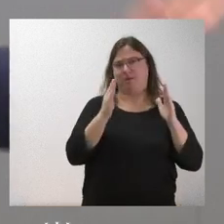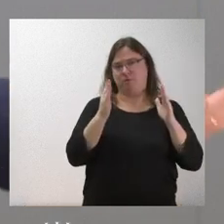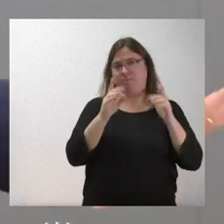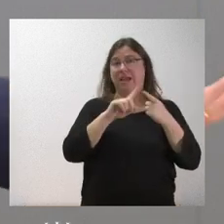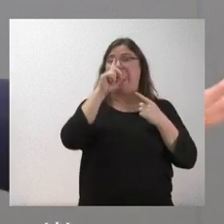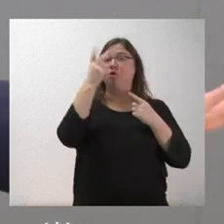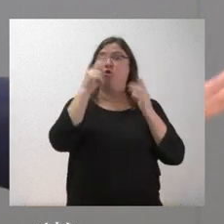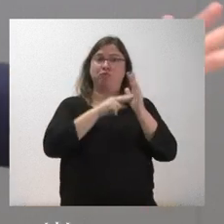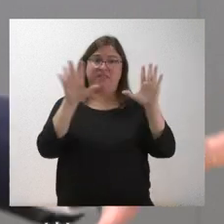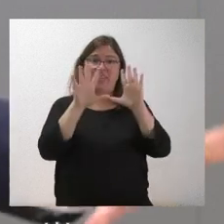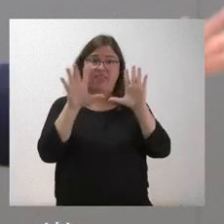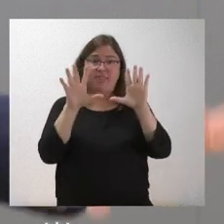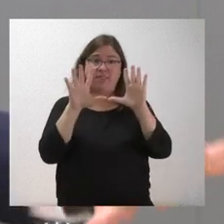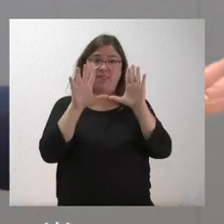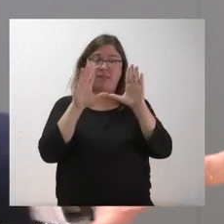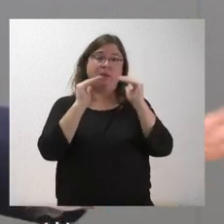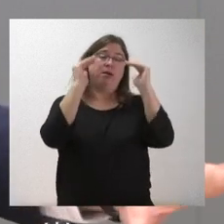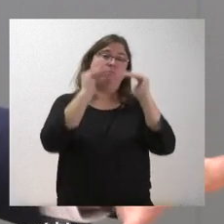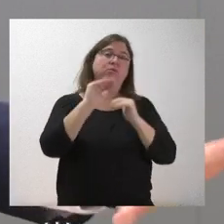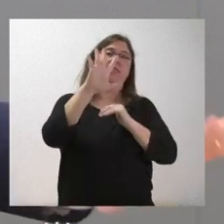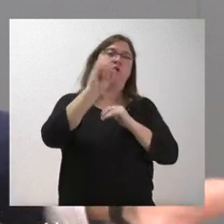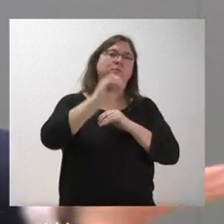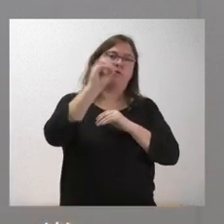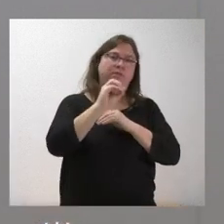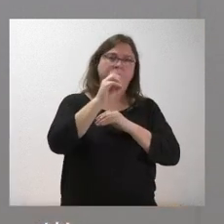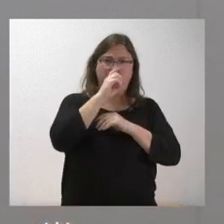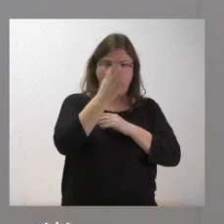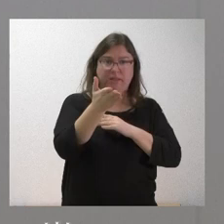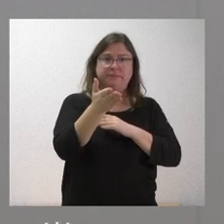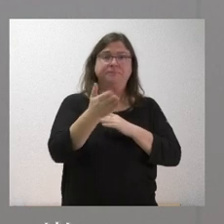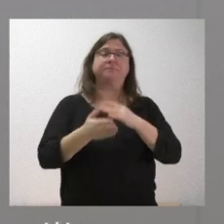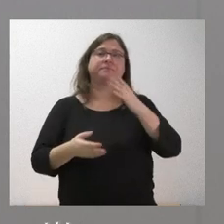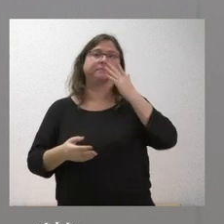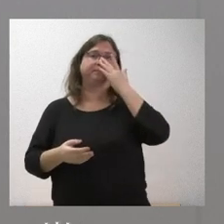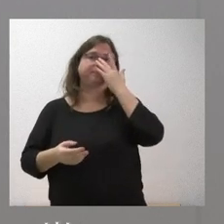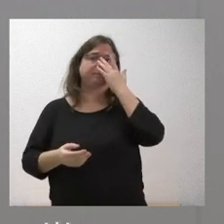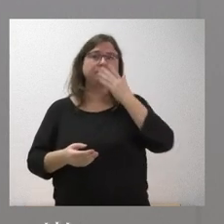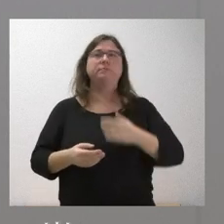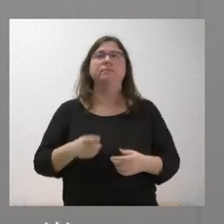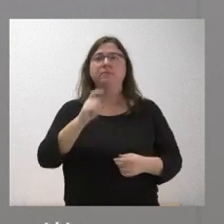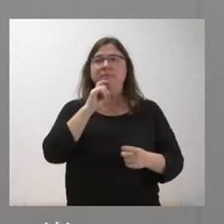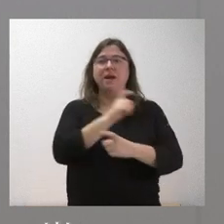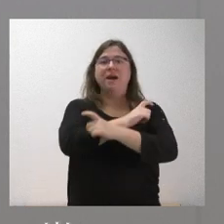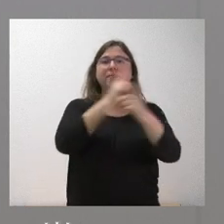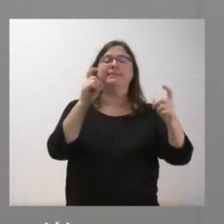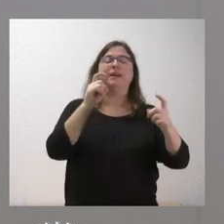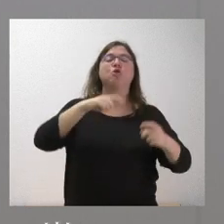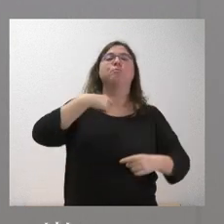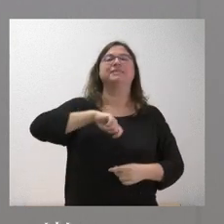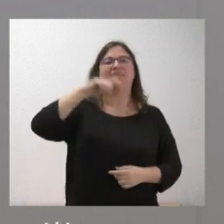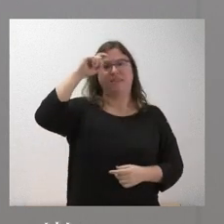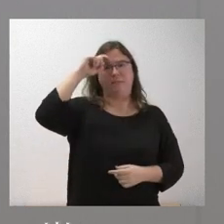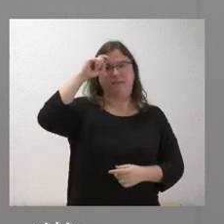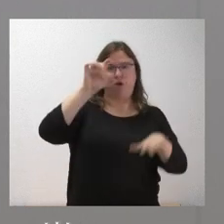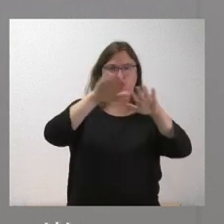año 2010 que se les bajó un 5% de sus retribuciones lo recordará usted lo anunció el presidente zapatero en el congreso de los diputados